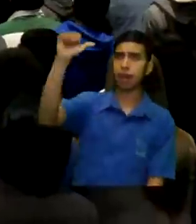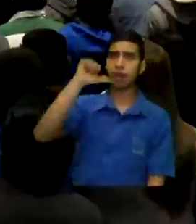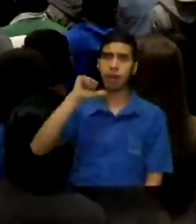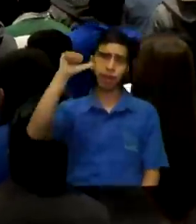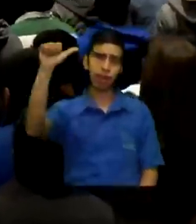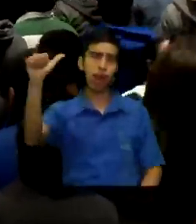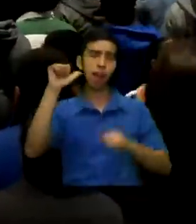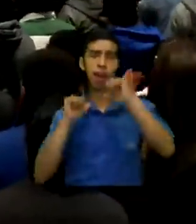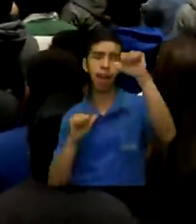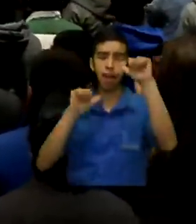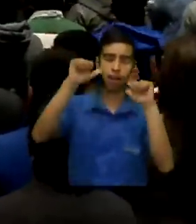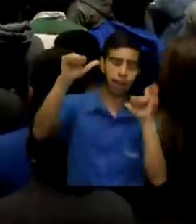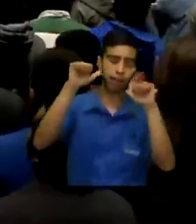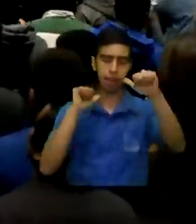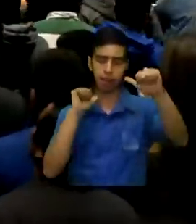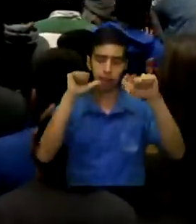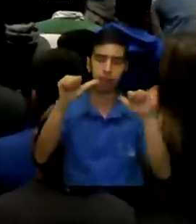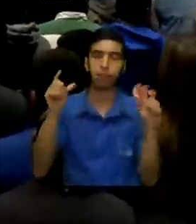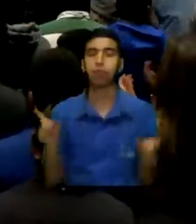gritar.